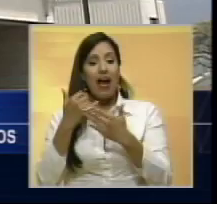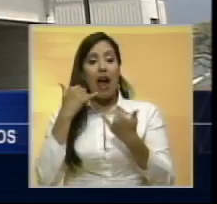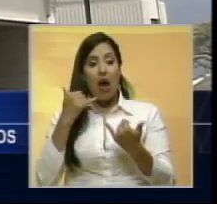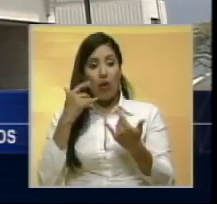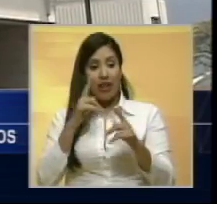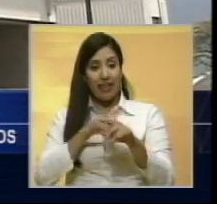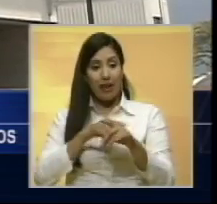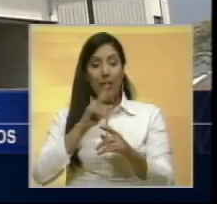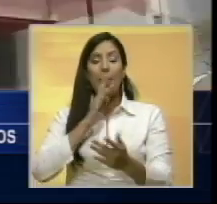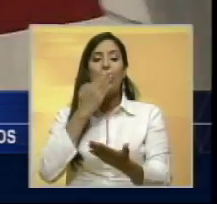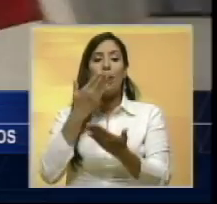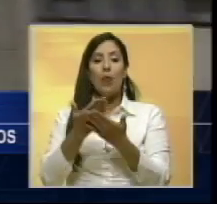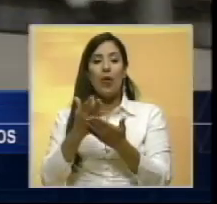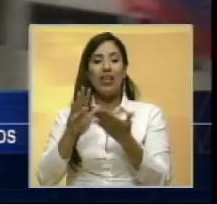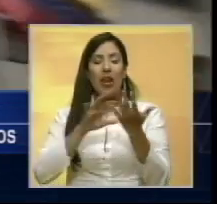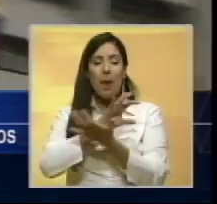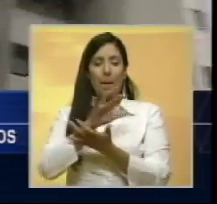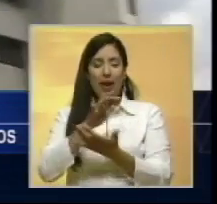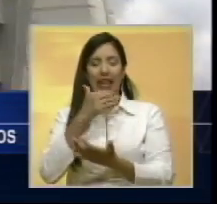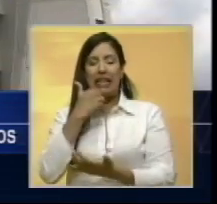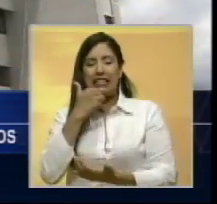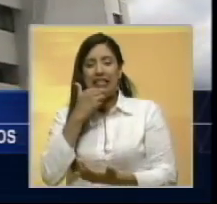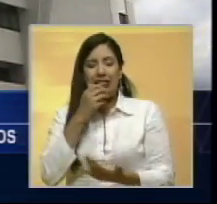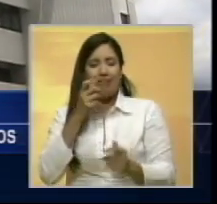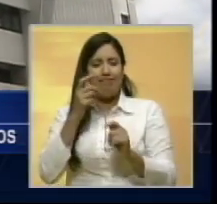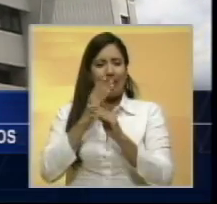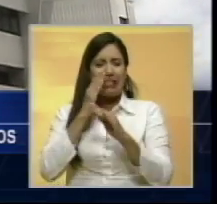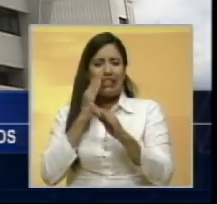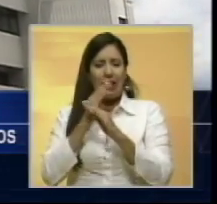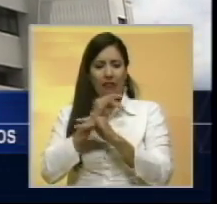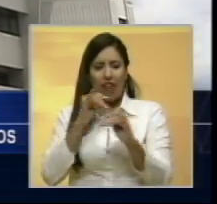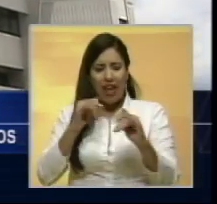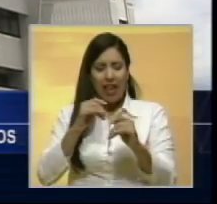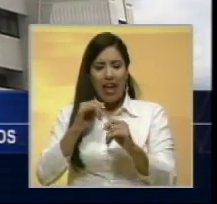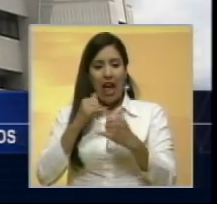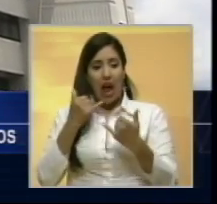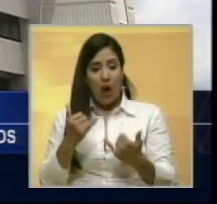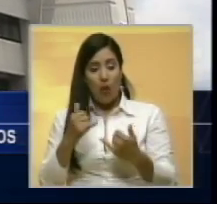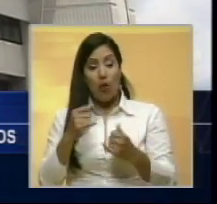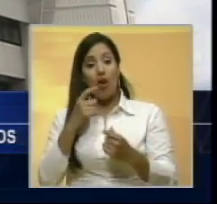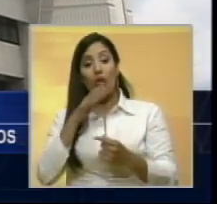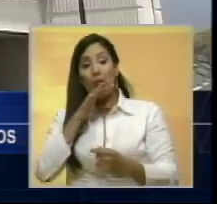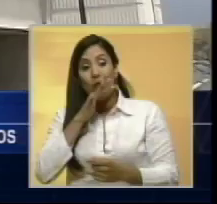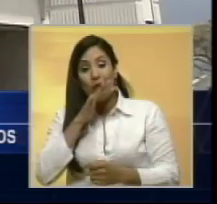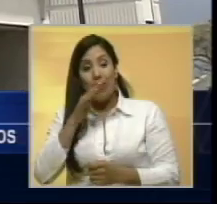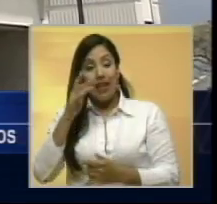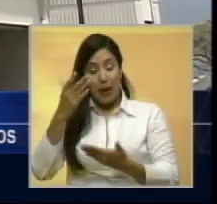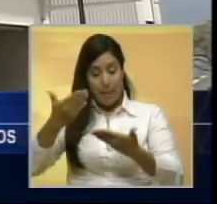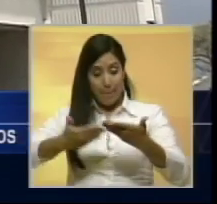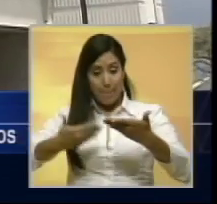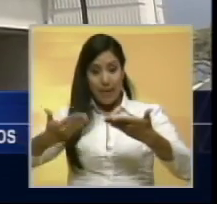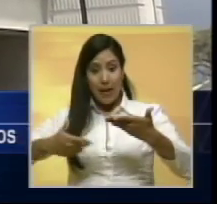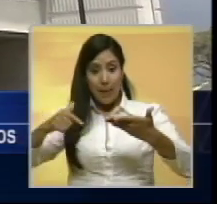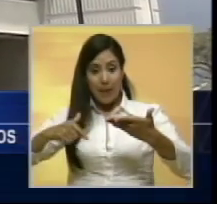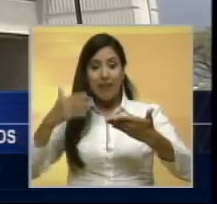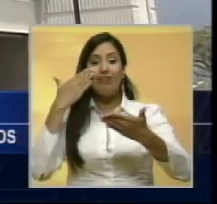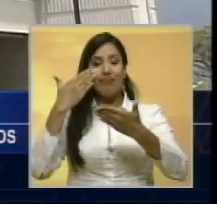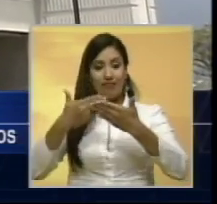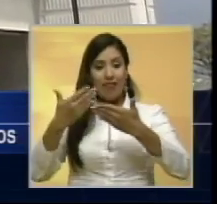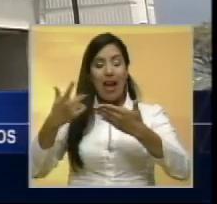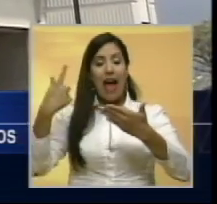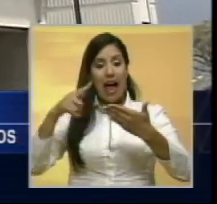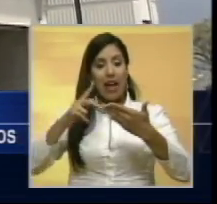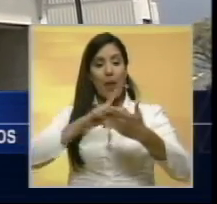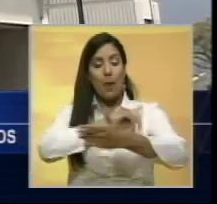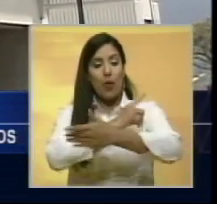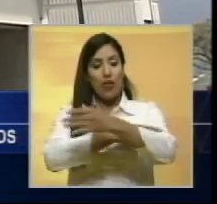esta fase se han presentado situaciones que han impedido culminarla por ahora, aun cuando el expediente se evidencia que